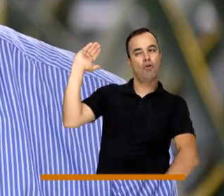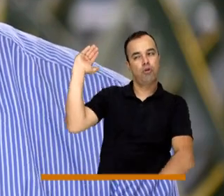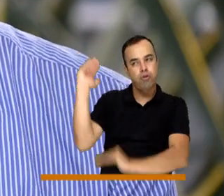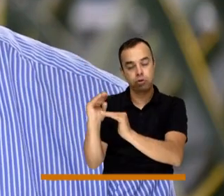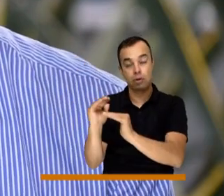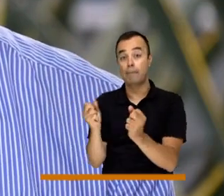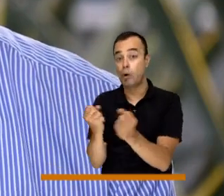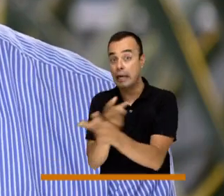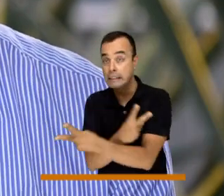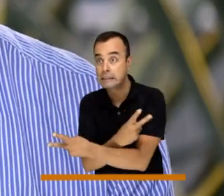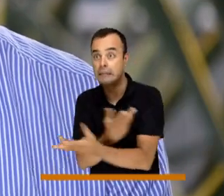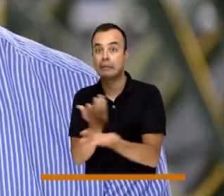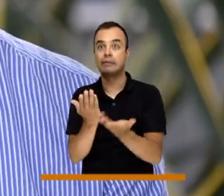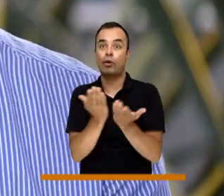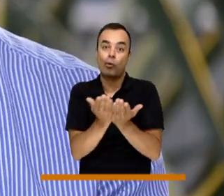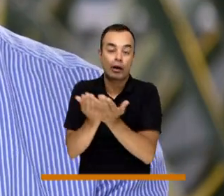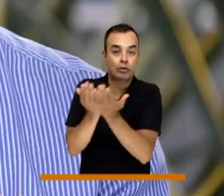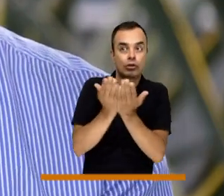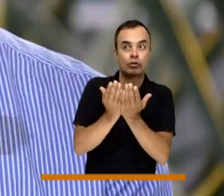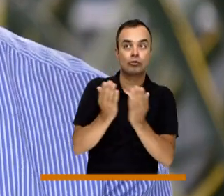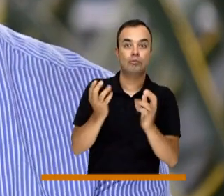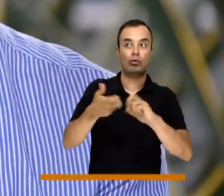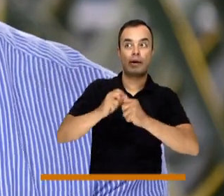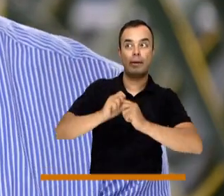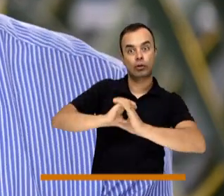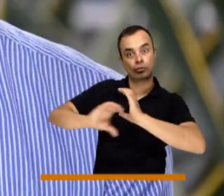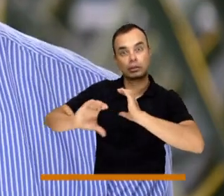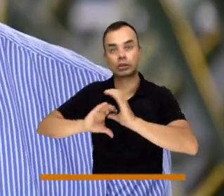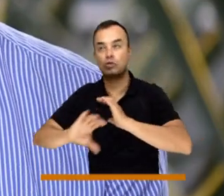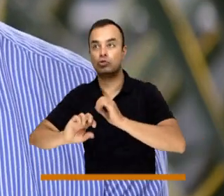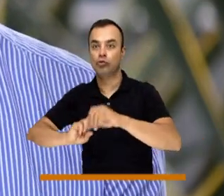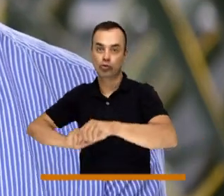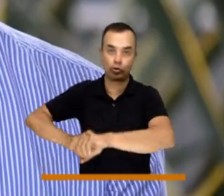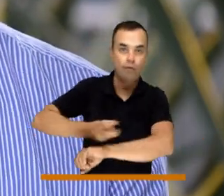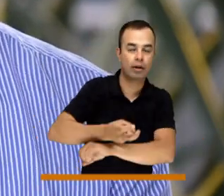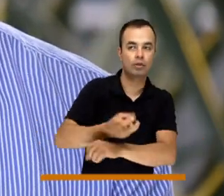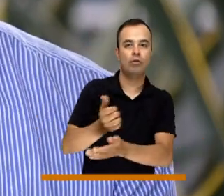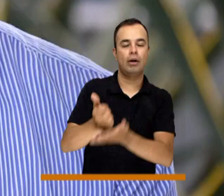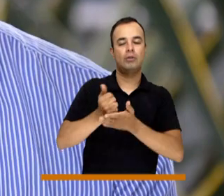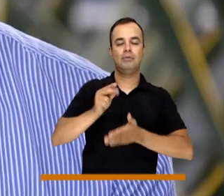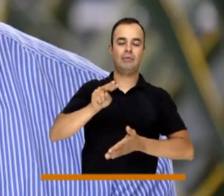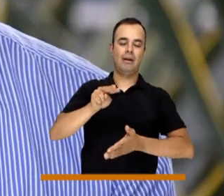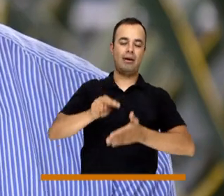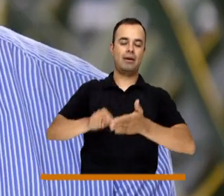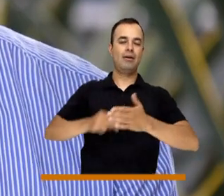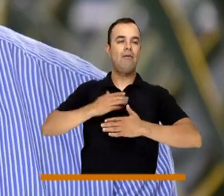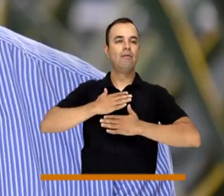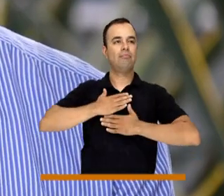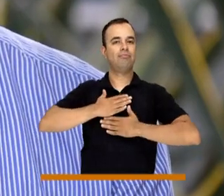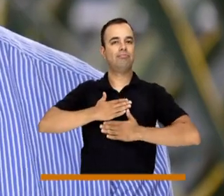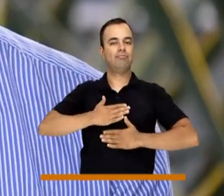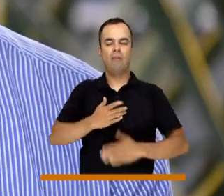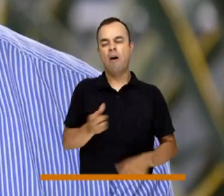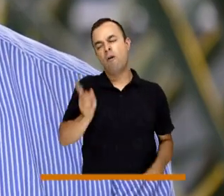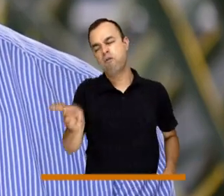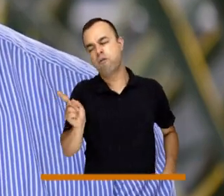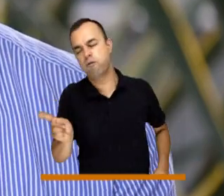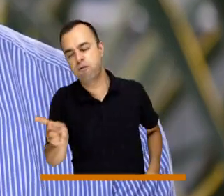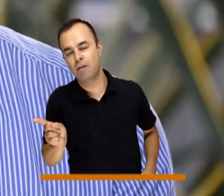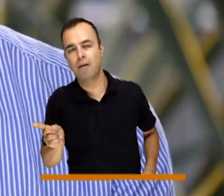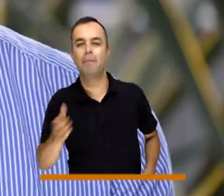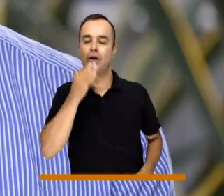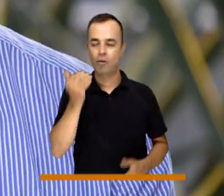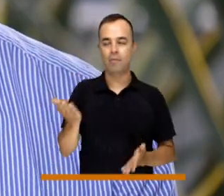educación, muchos de violencia, muchos de la falta de comunicación entre las familias. Hacia los hijos, en vez de estar